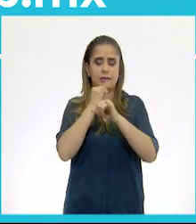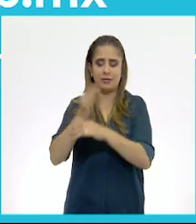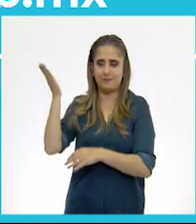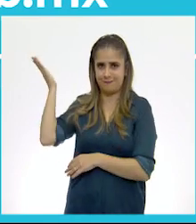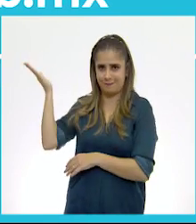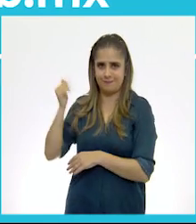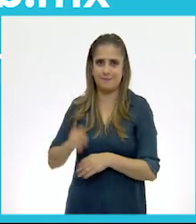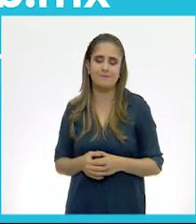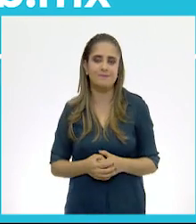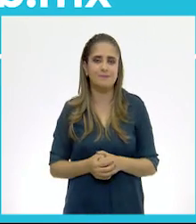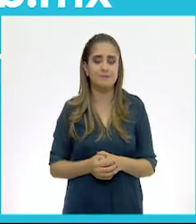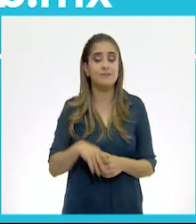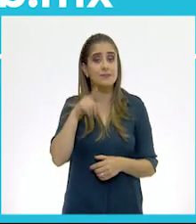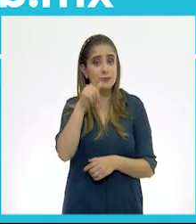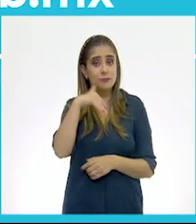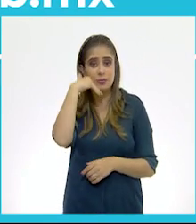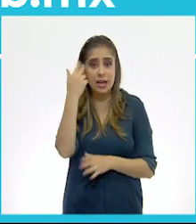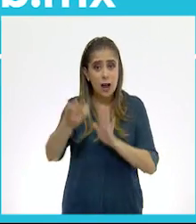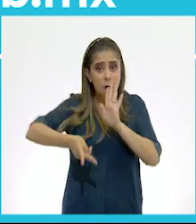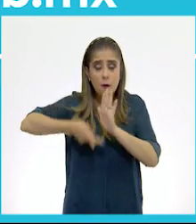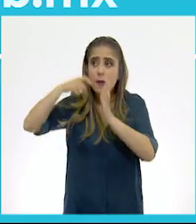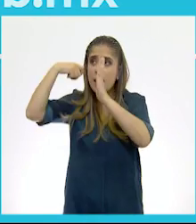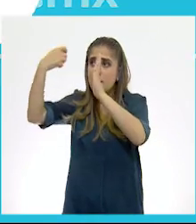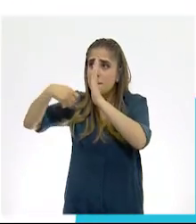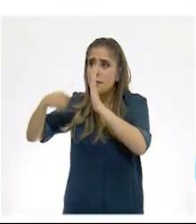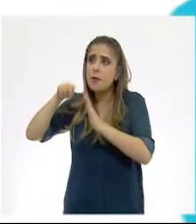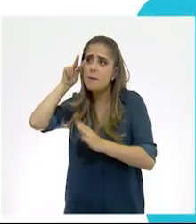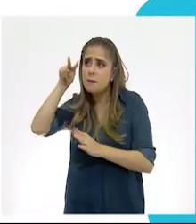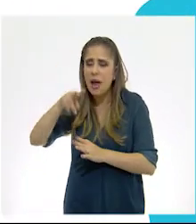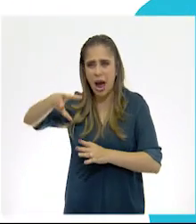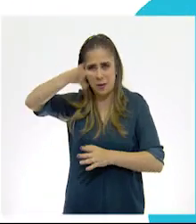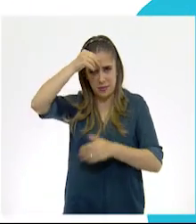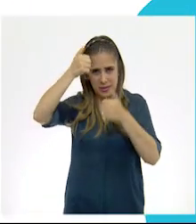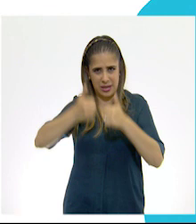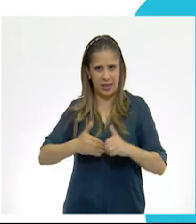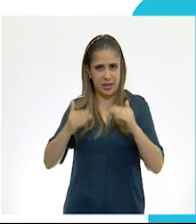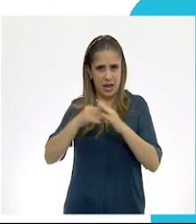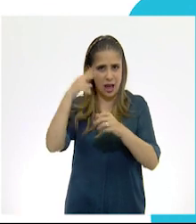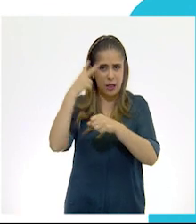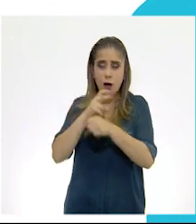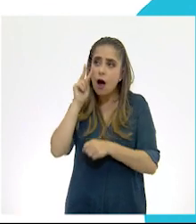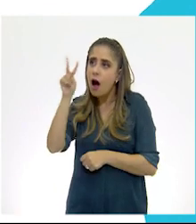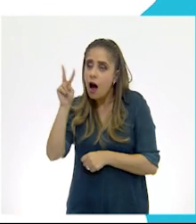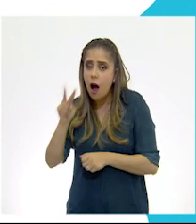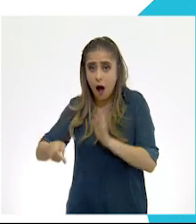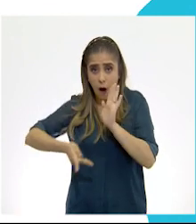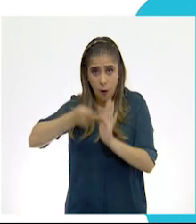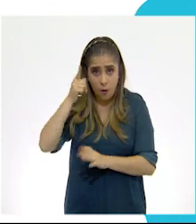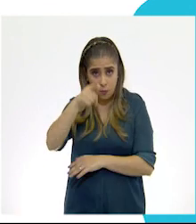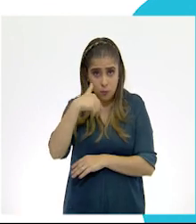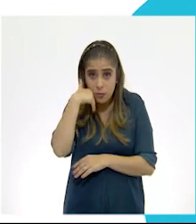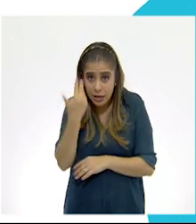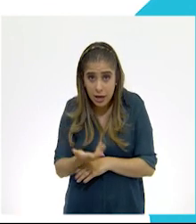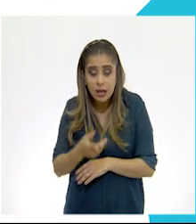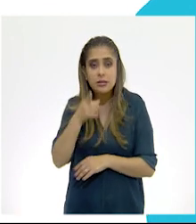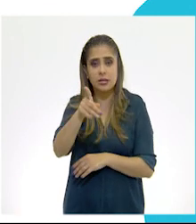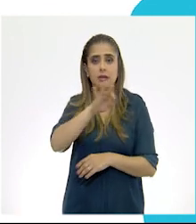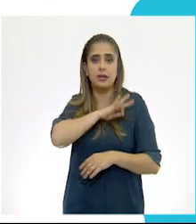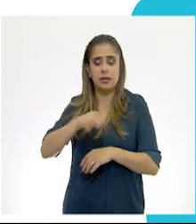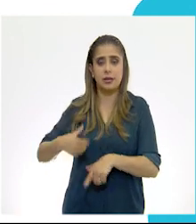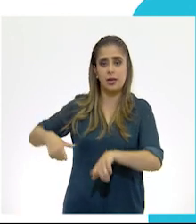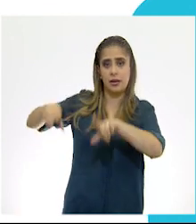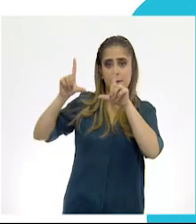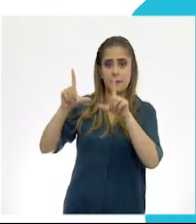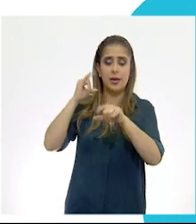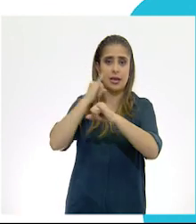www.aprendeencasa.mx. Si quieres volver a ver los programas de Aprende en Casa 2, los puedes encontrar en la siguiente liga: